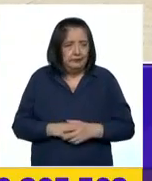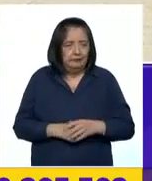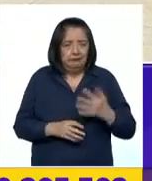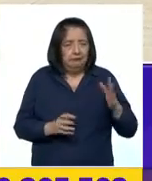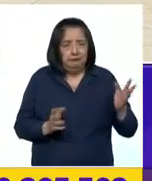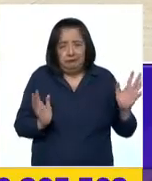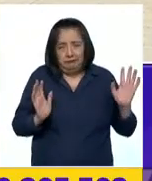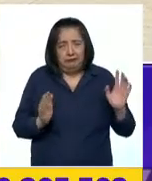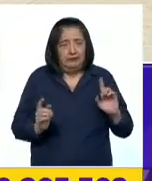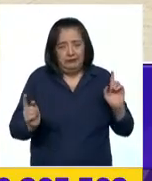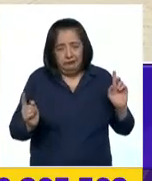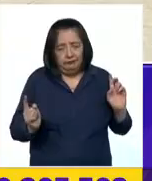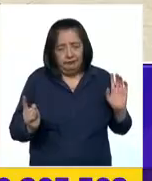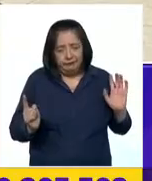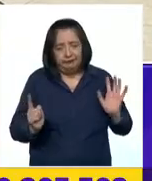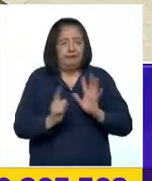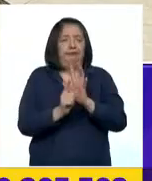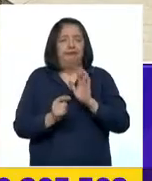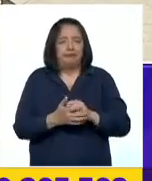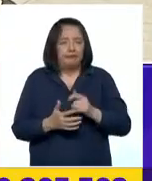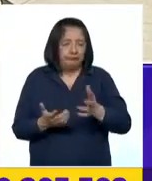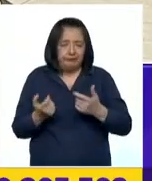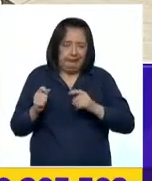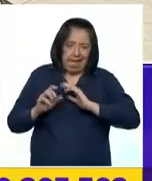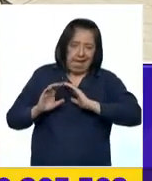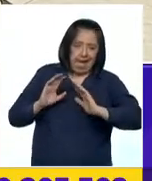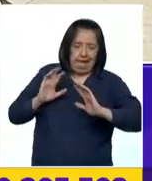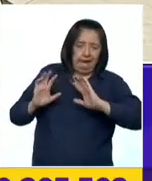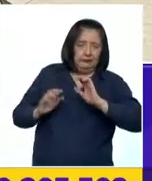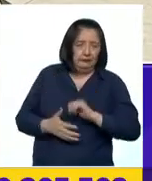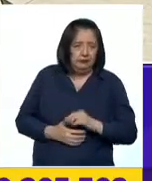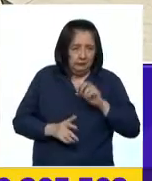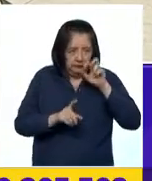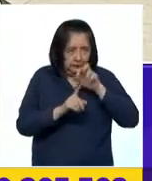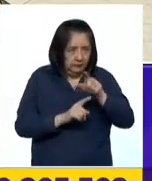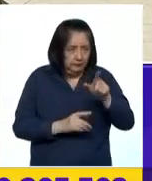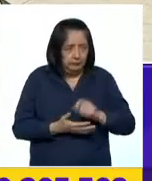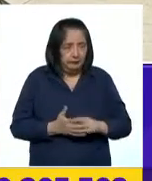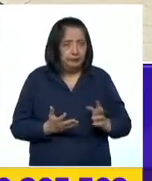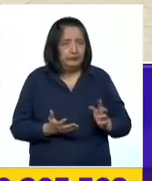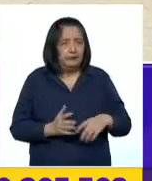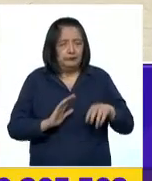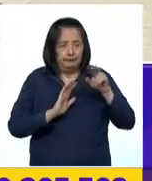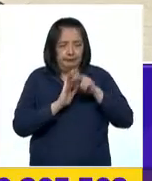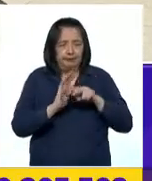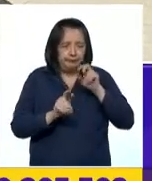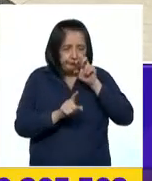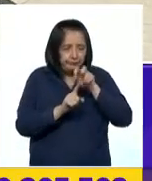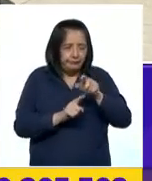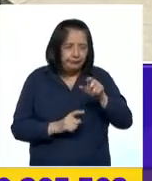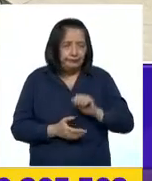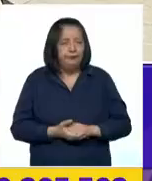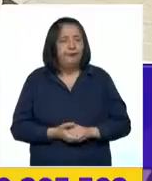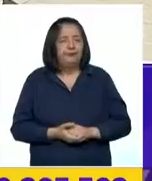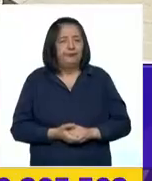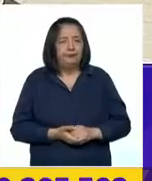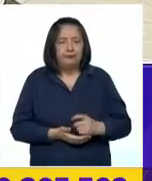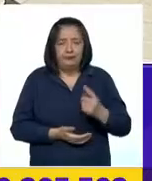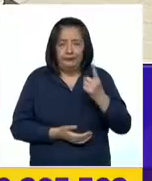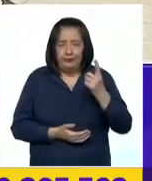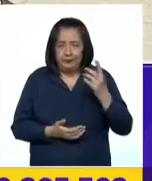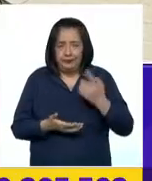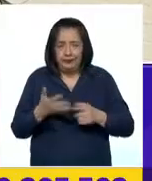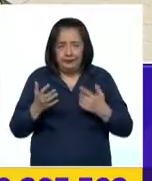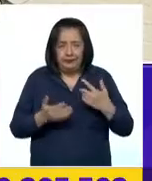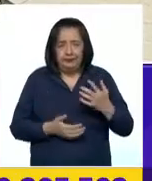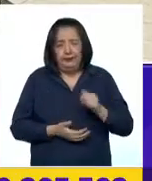los atacan directamente y ellos tratan de defenderse porque se ve muy claro en todos los videos, y uno de ellos es